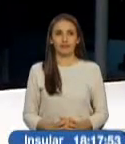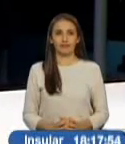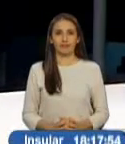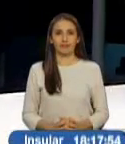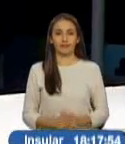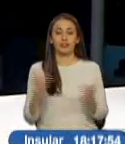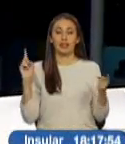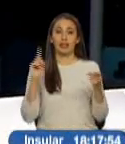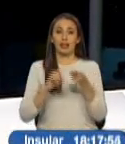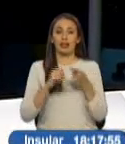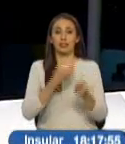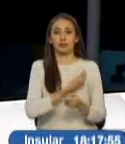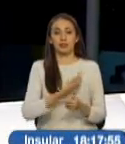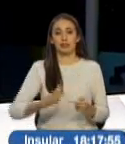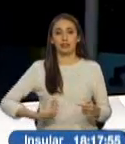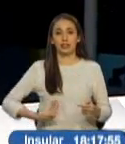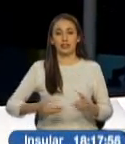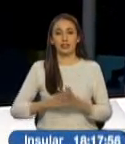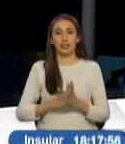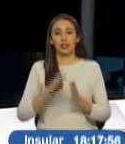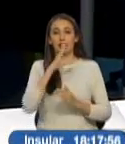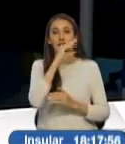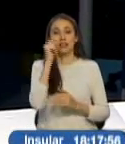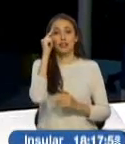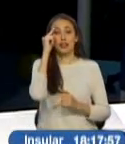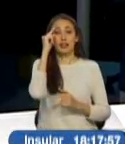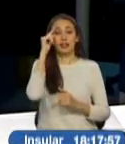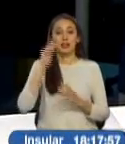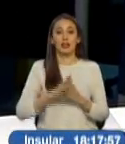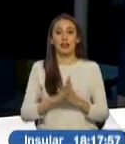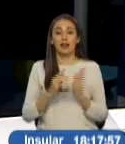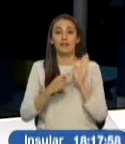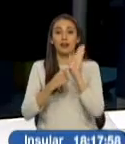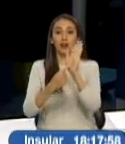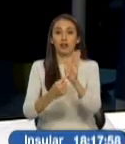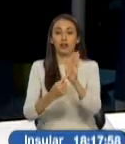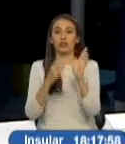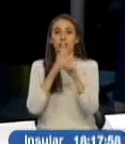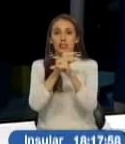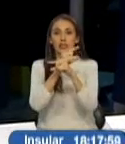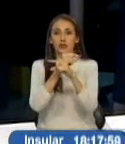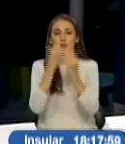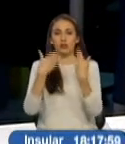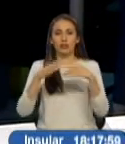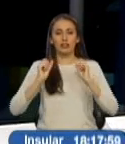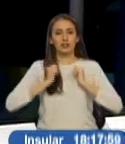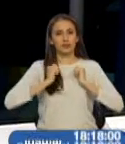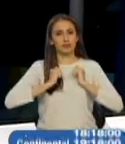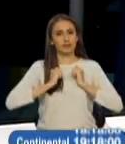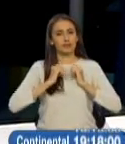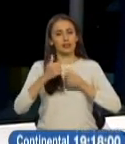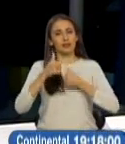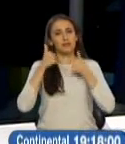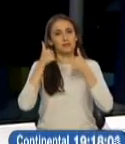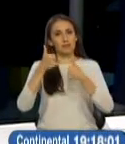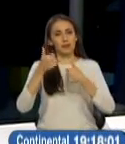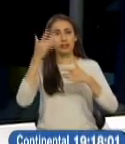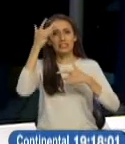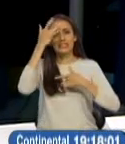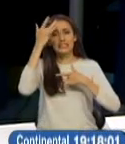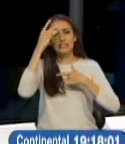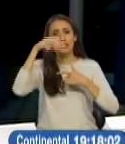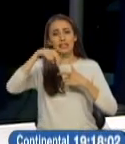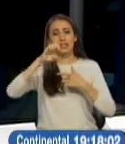El expresidente Rafael Correa, en su cuenta de Twitter, dio a conocer que continúa recuperándose satisfactoriamente de una neumonía en el